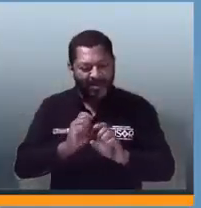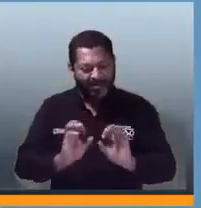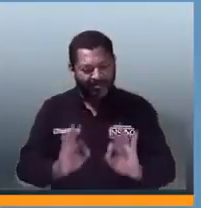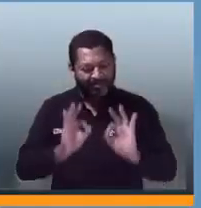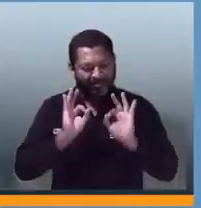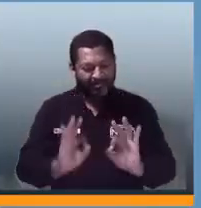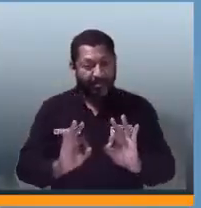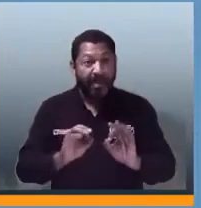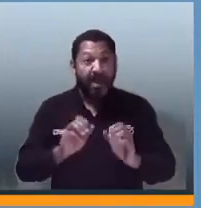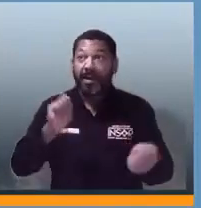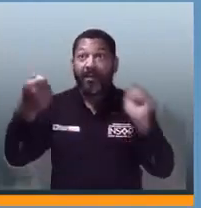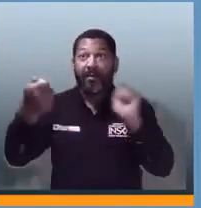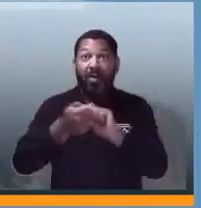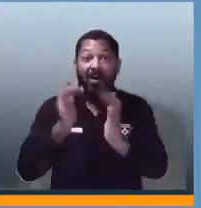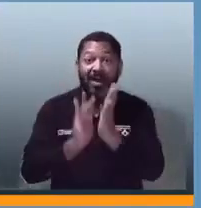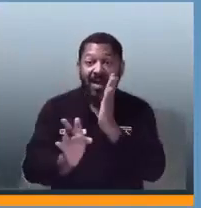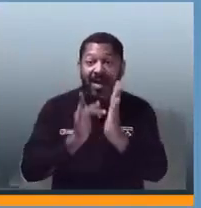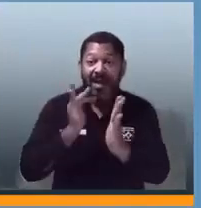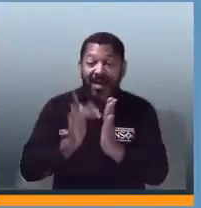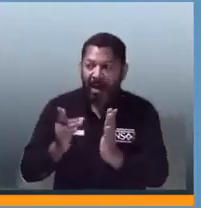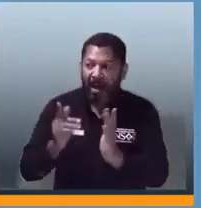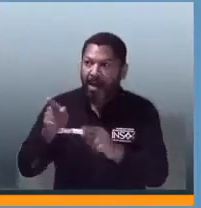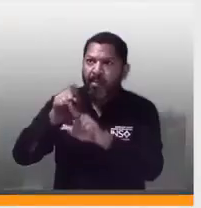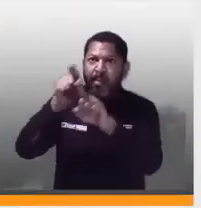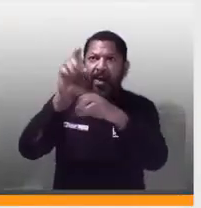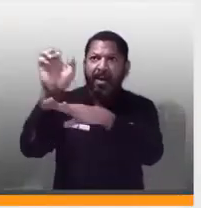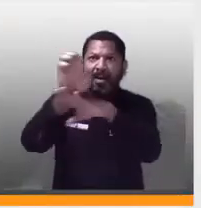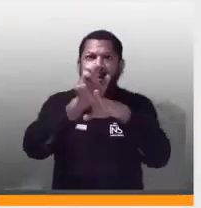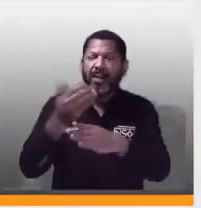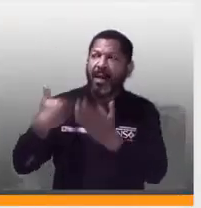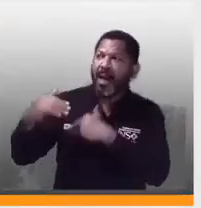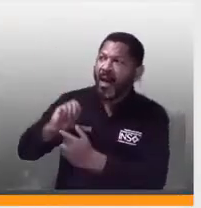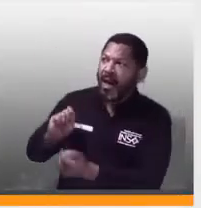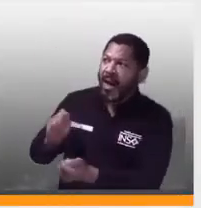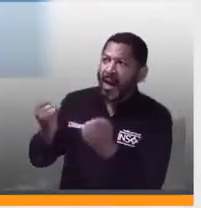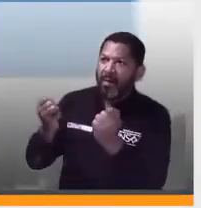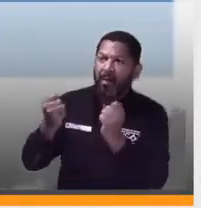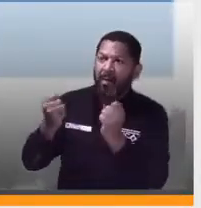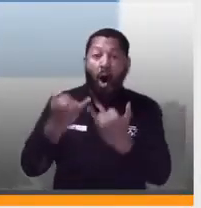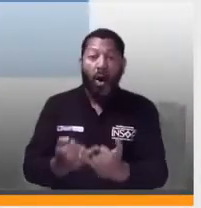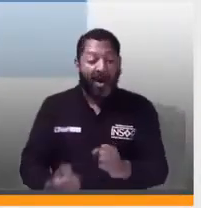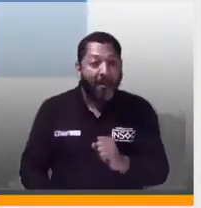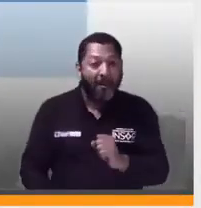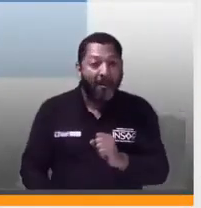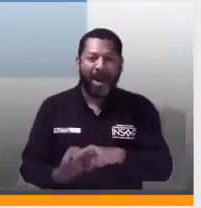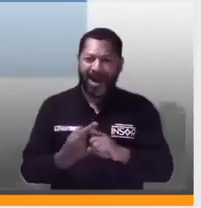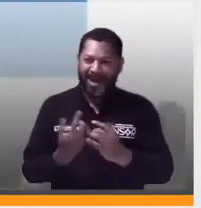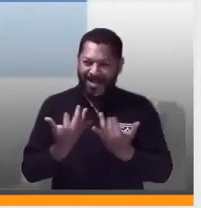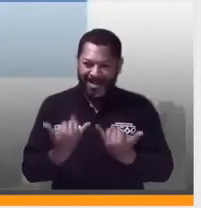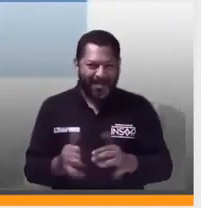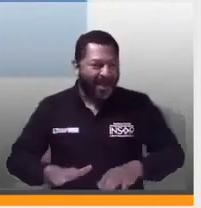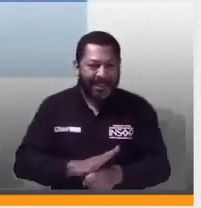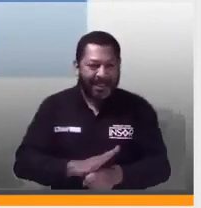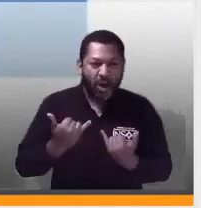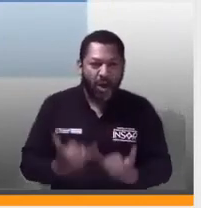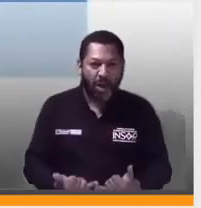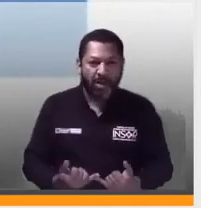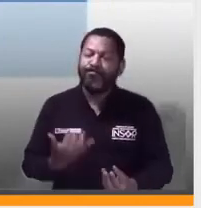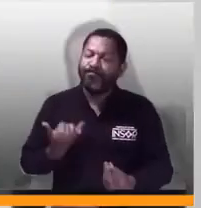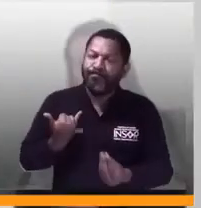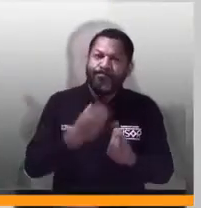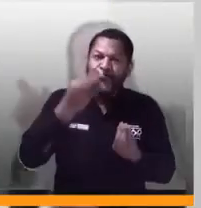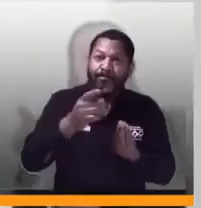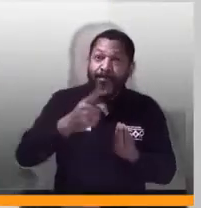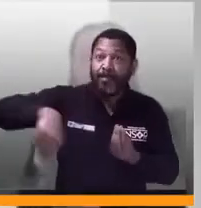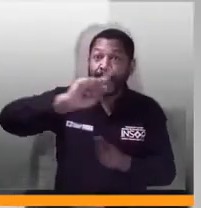porque esta transformación digital que ha comenzado en muchas instituciones de tiempo atrás, pero que obviamente esta coyuntura no solamente consolidó,